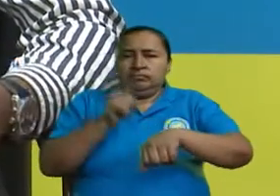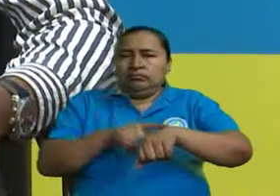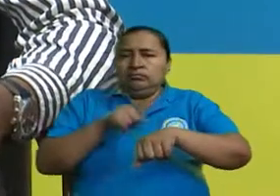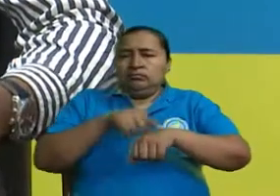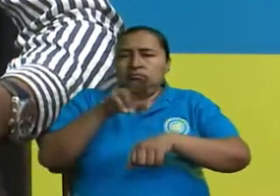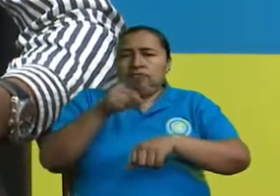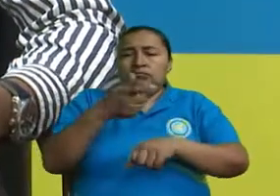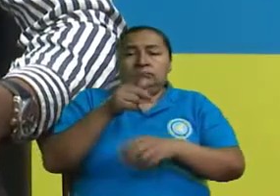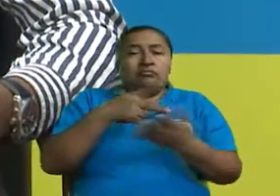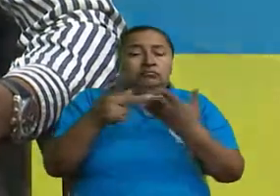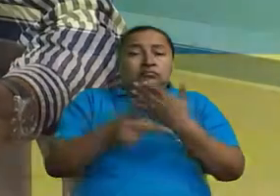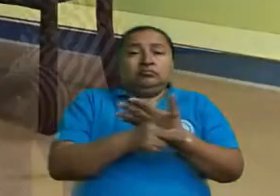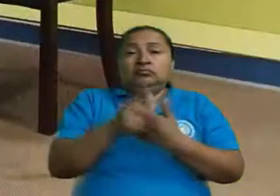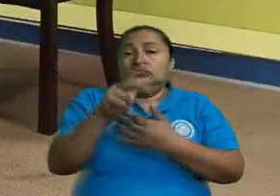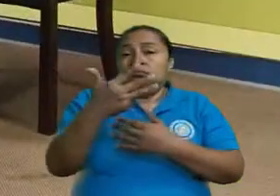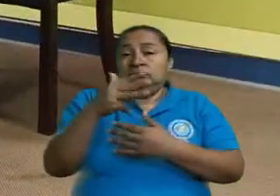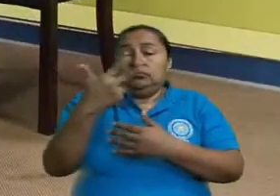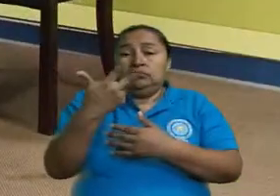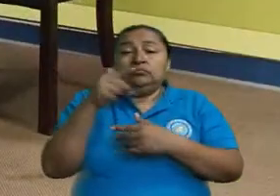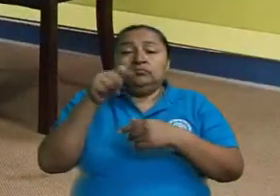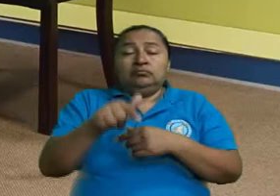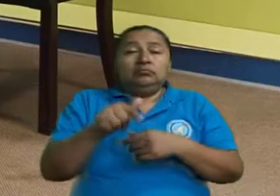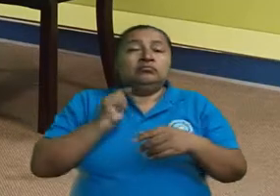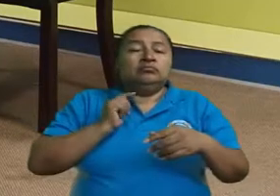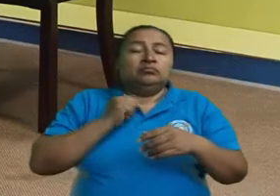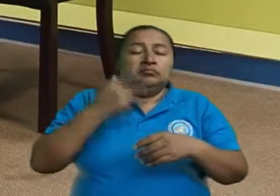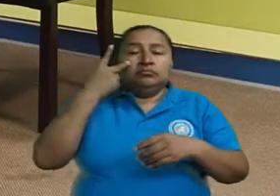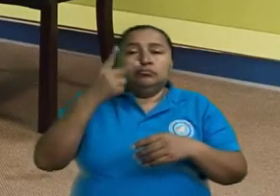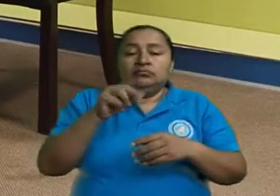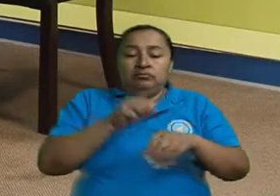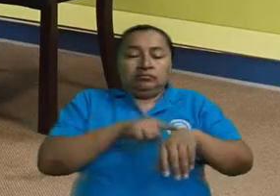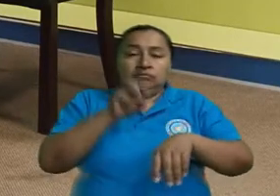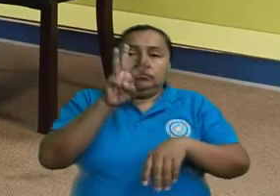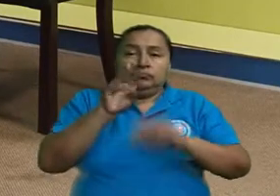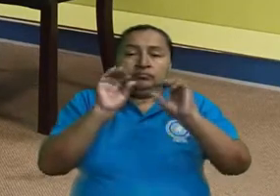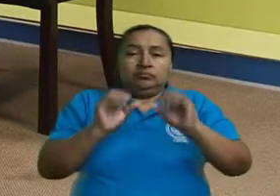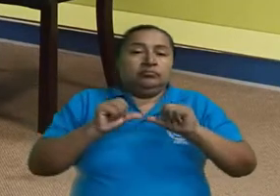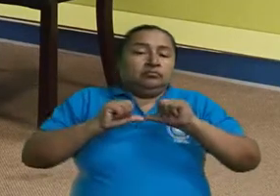esta misma frecuencia, Canal 98, 3 de la tarde,